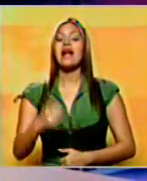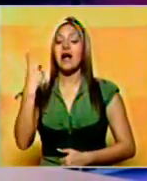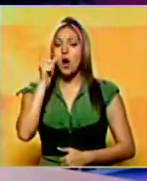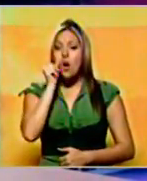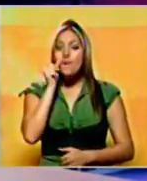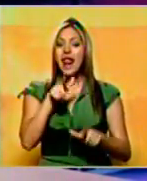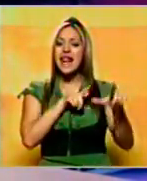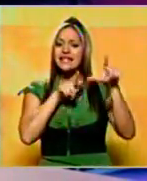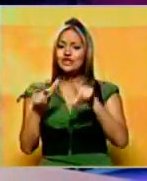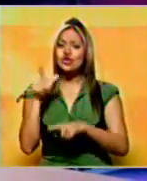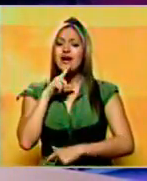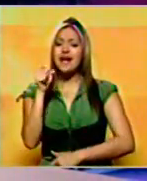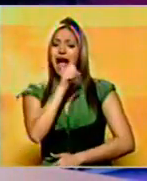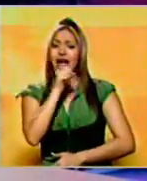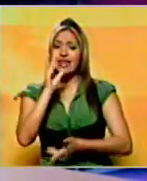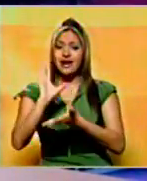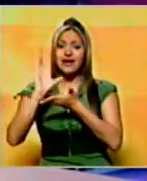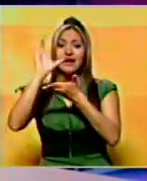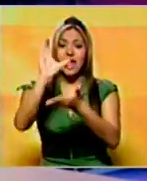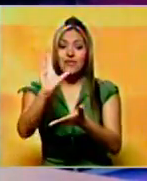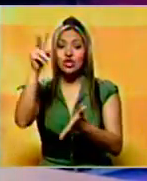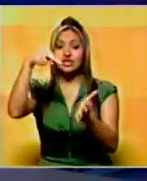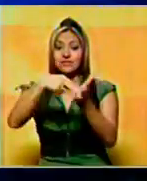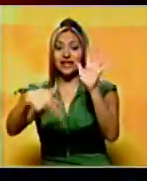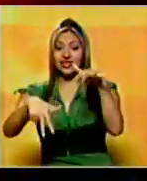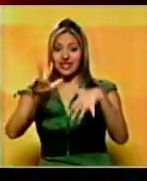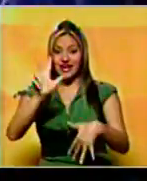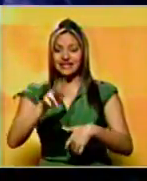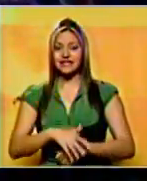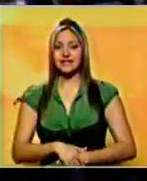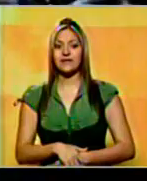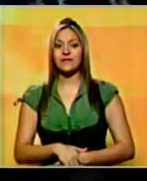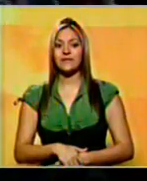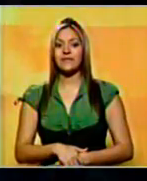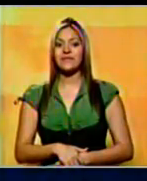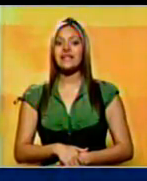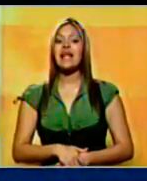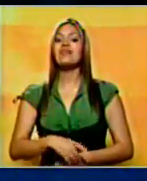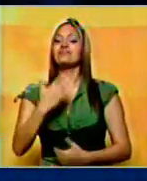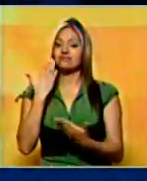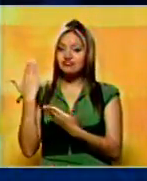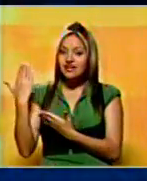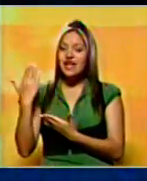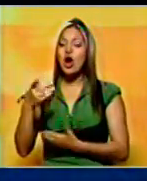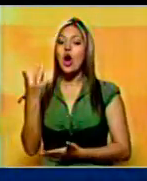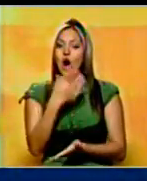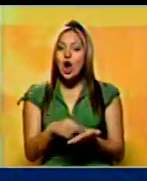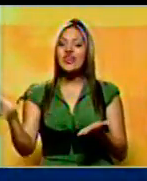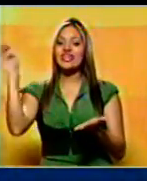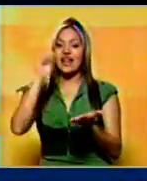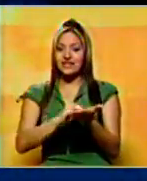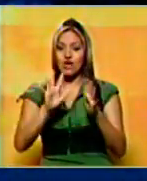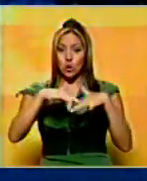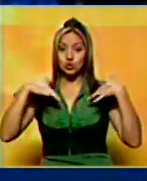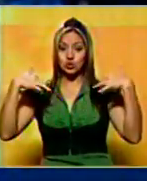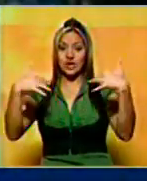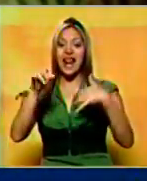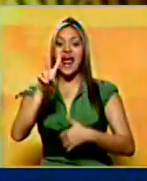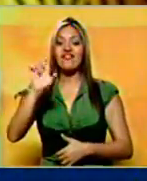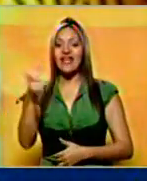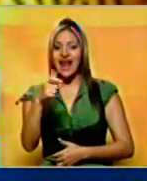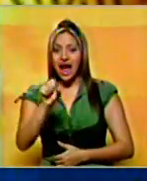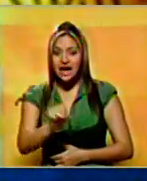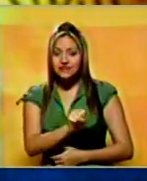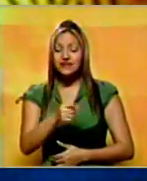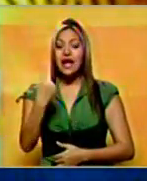está listo para los Grammy Latinos 2013. El Mandalay Bay de Las Vegas será una vez más el escenario perfecto para